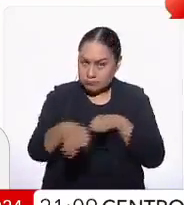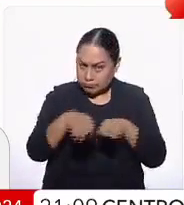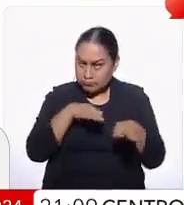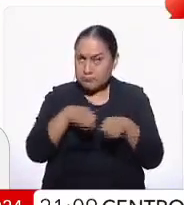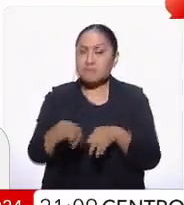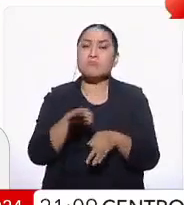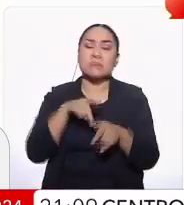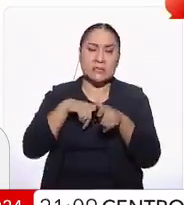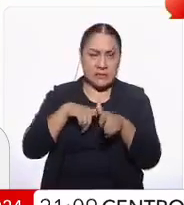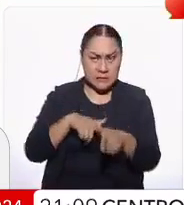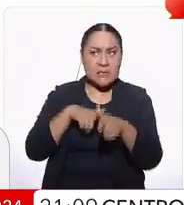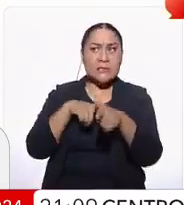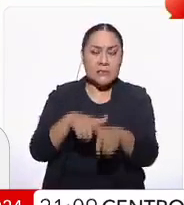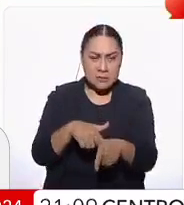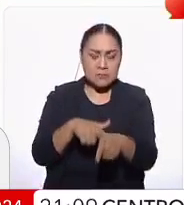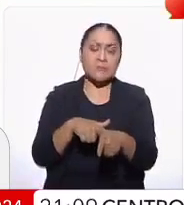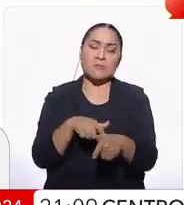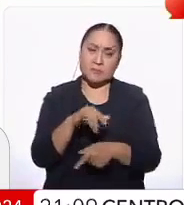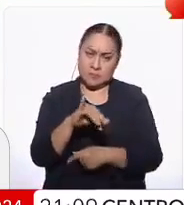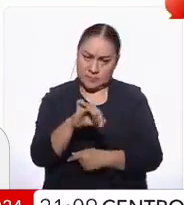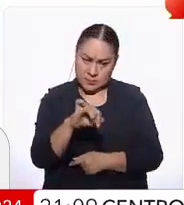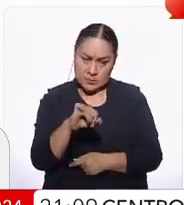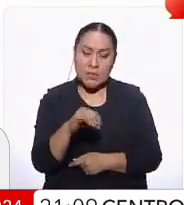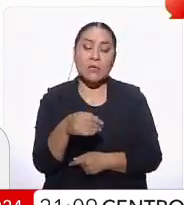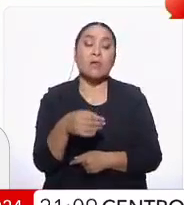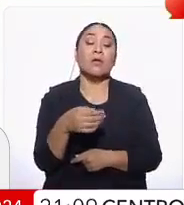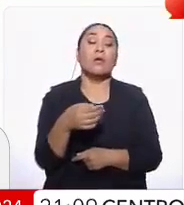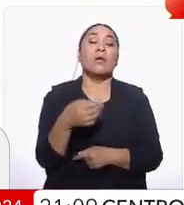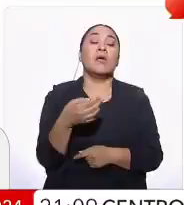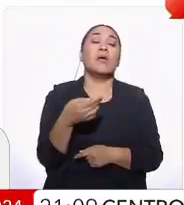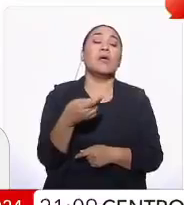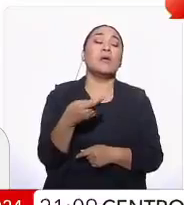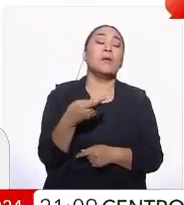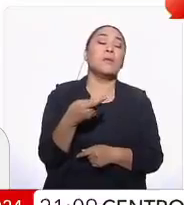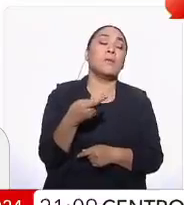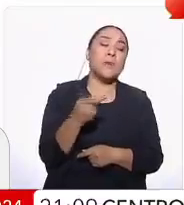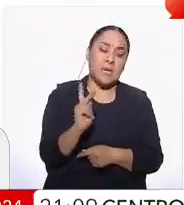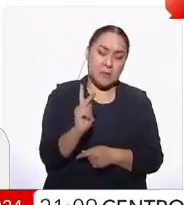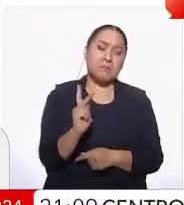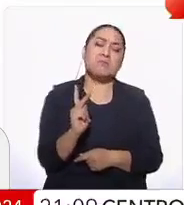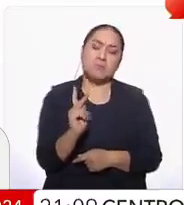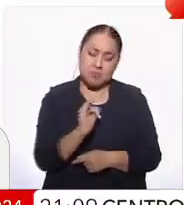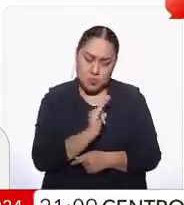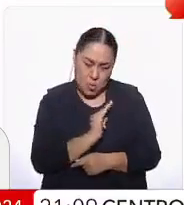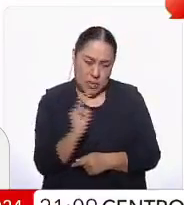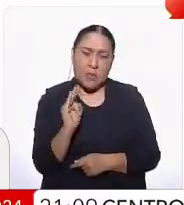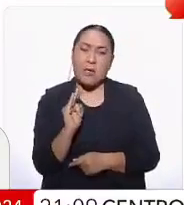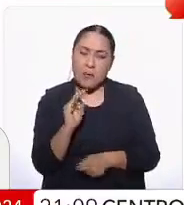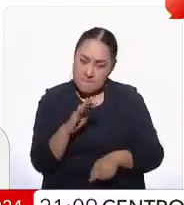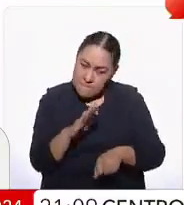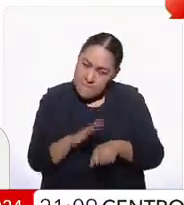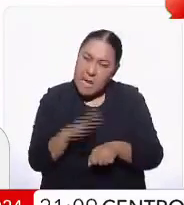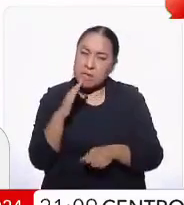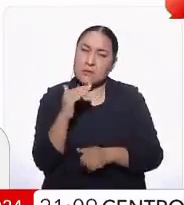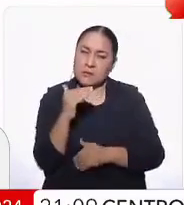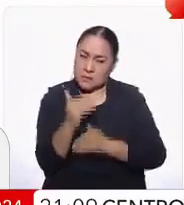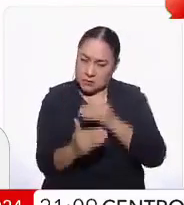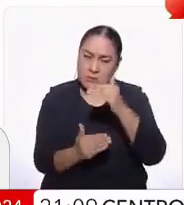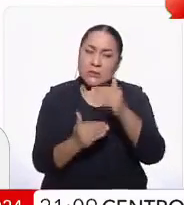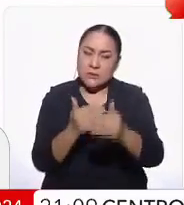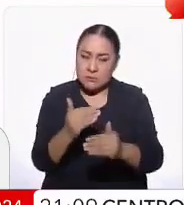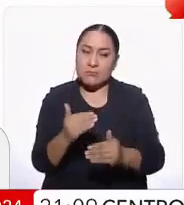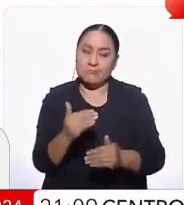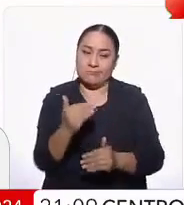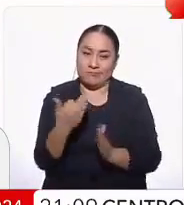permanentemente, pero vamos a avanzar más en estos días que nos